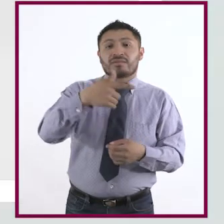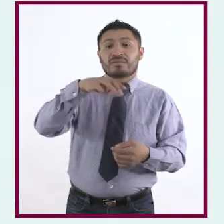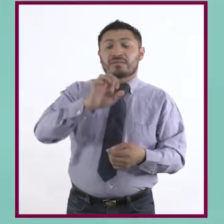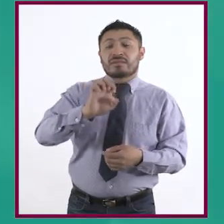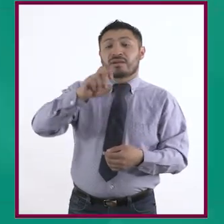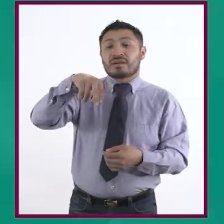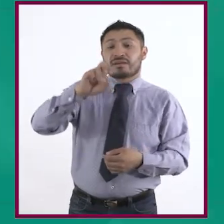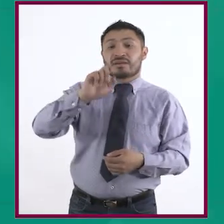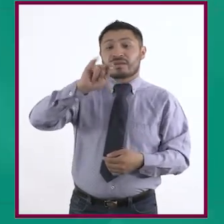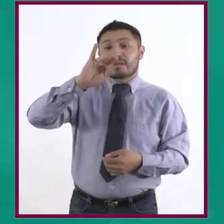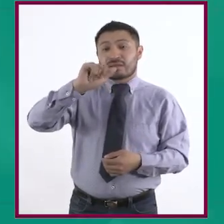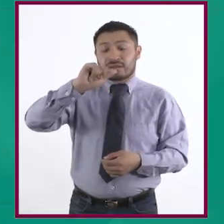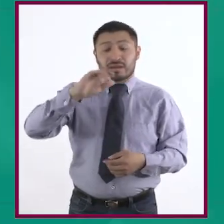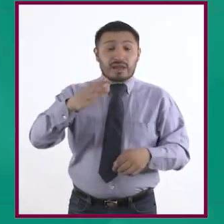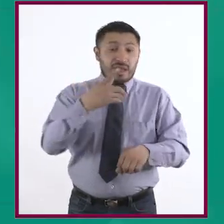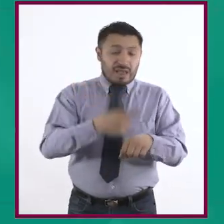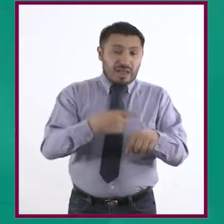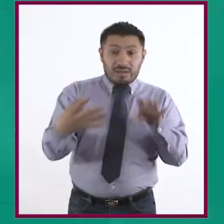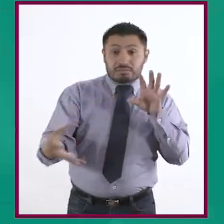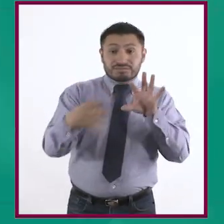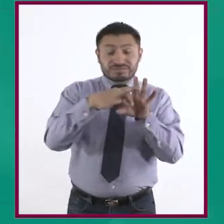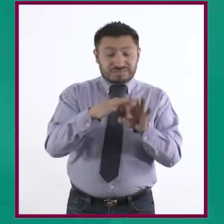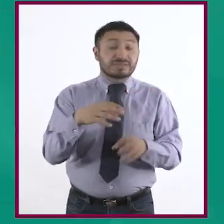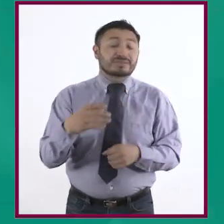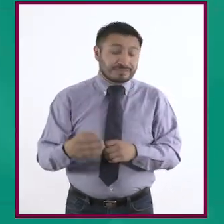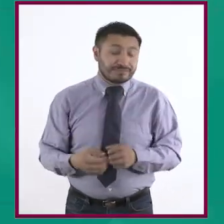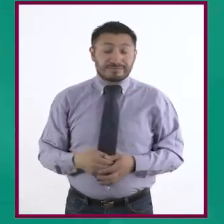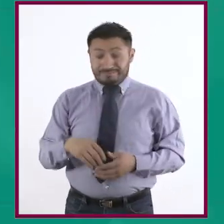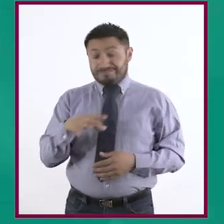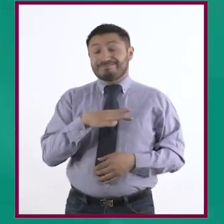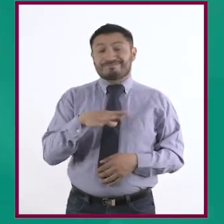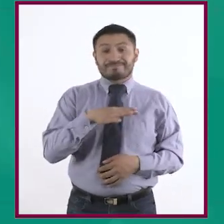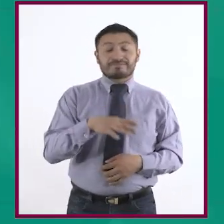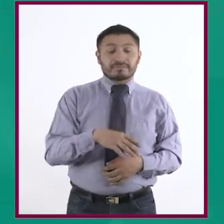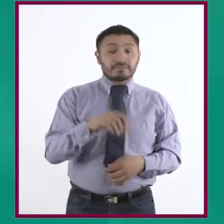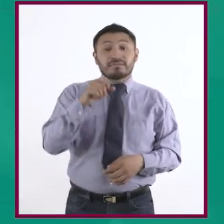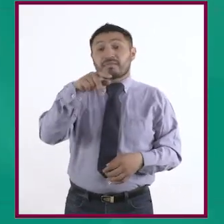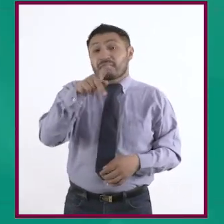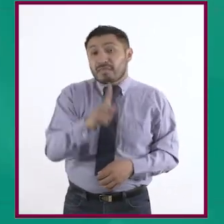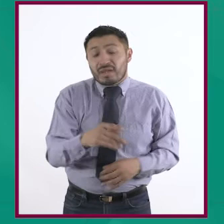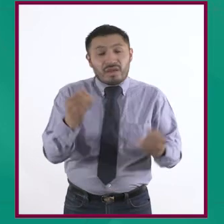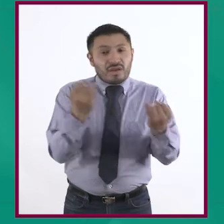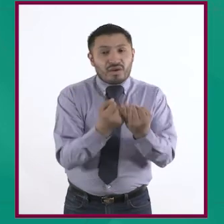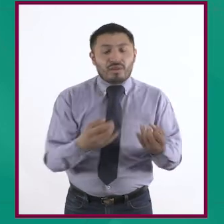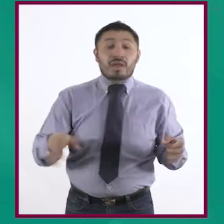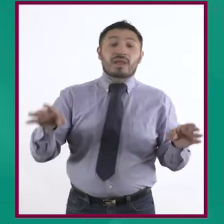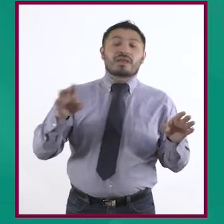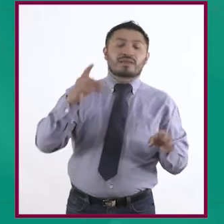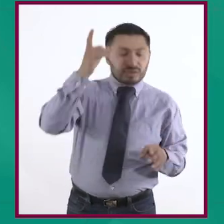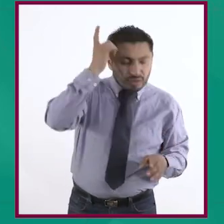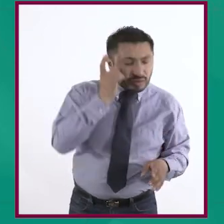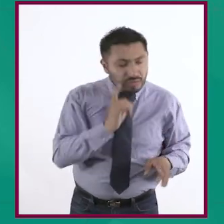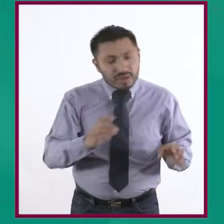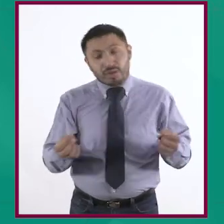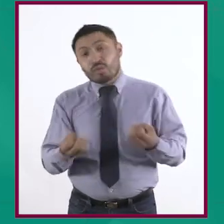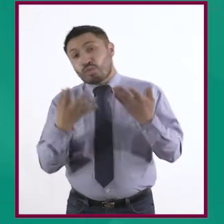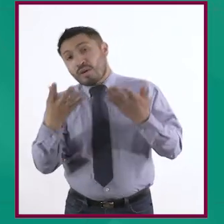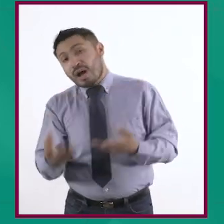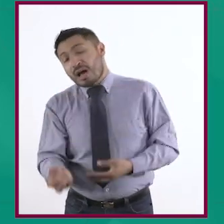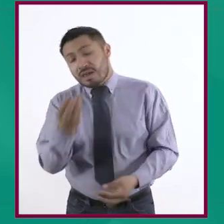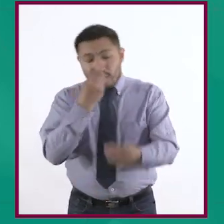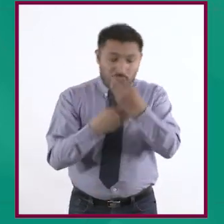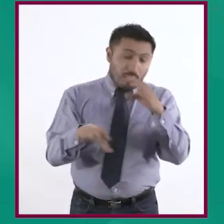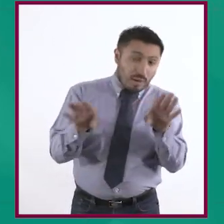genéticas, sino que tiene que ver también con qué comemos, cómo dormimos, nuestros niveles de estrés, en